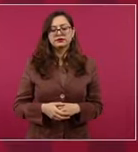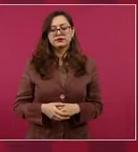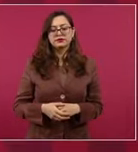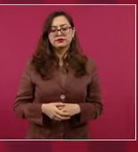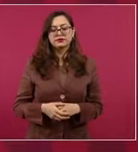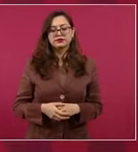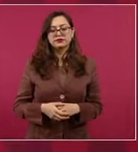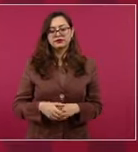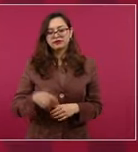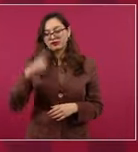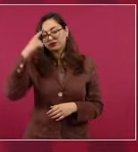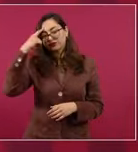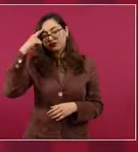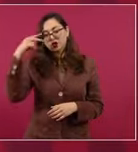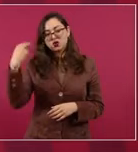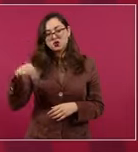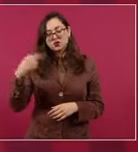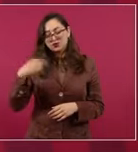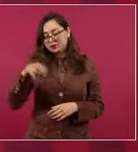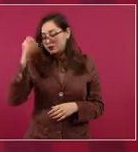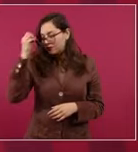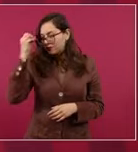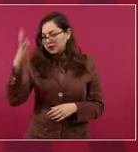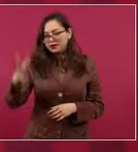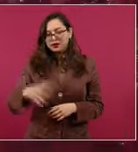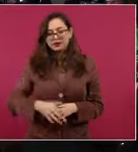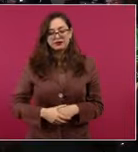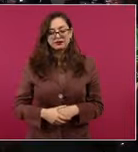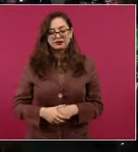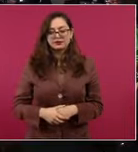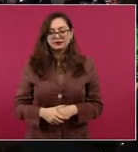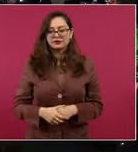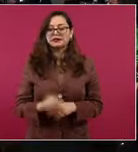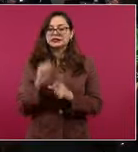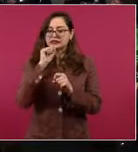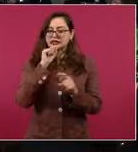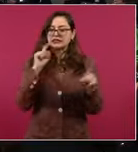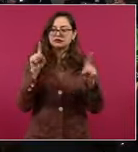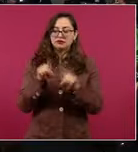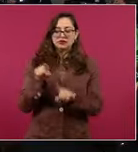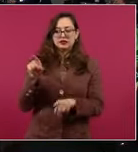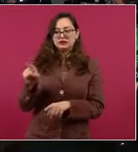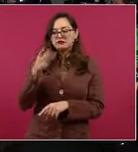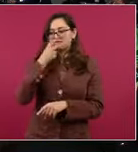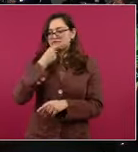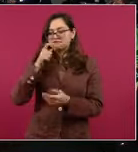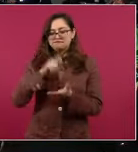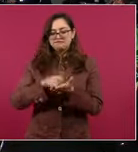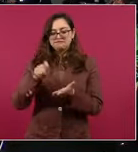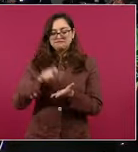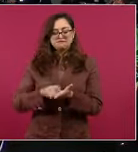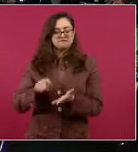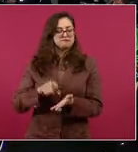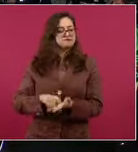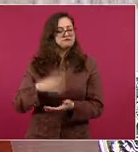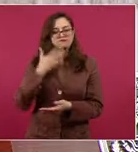se me olvida que es muy buen escritor,